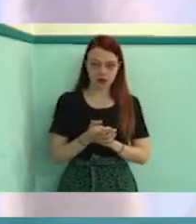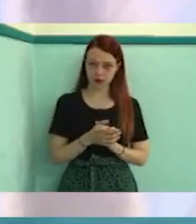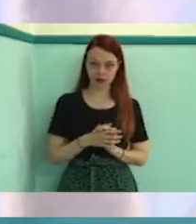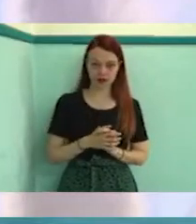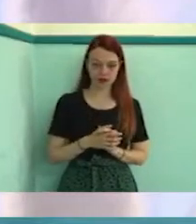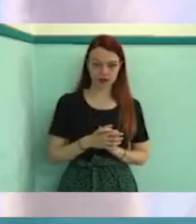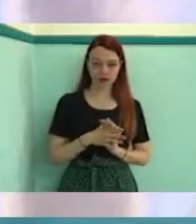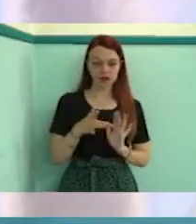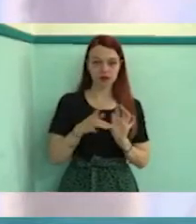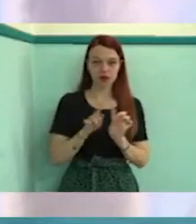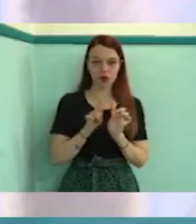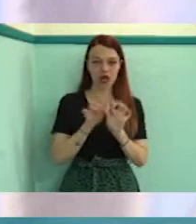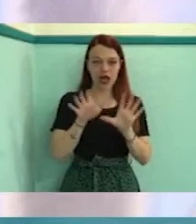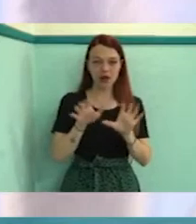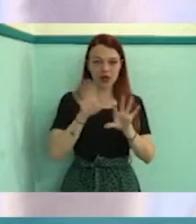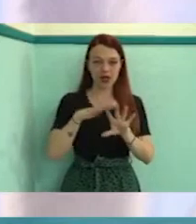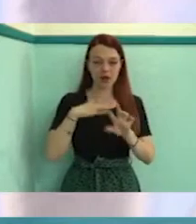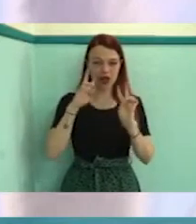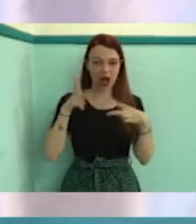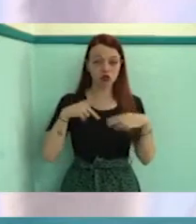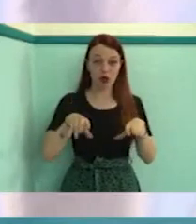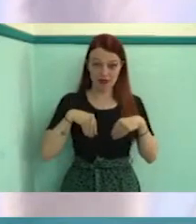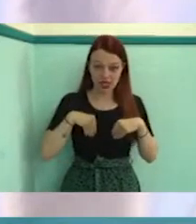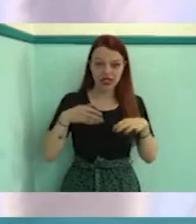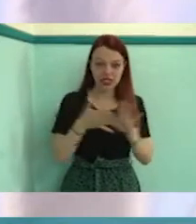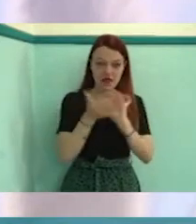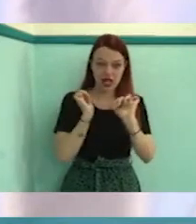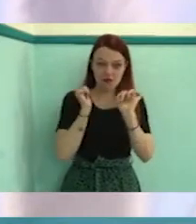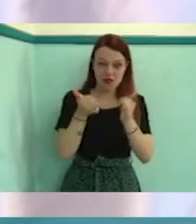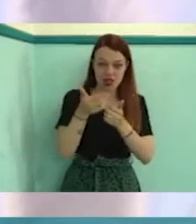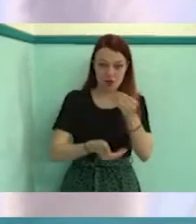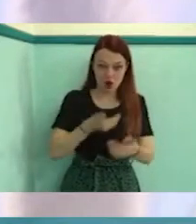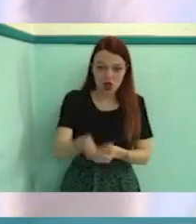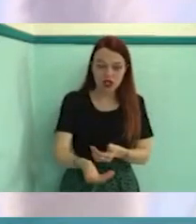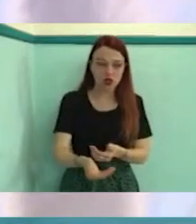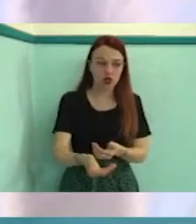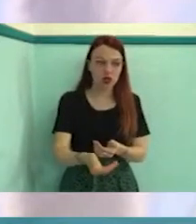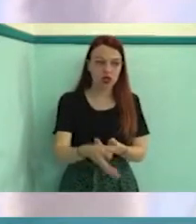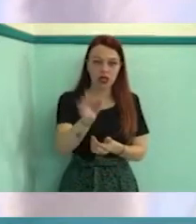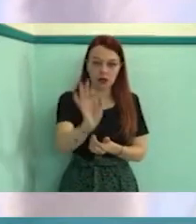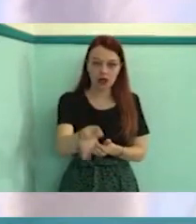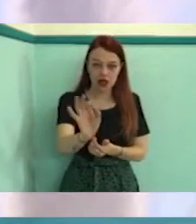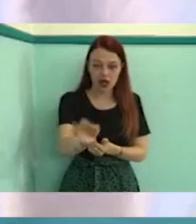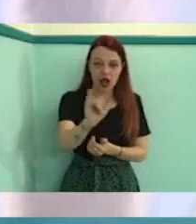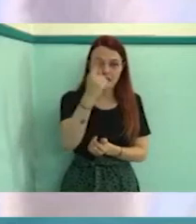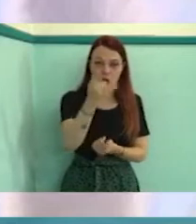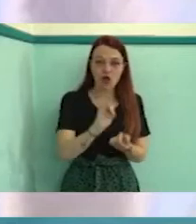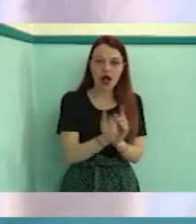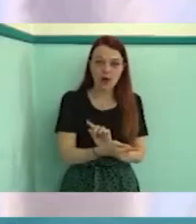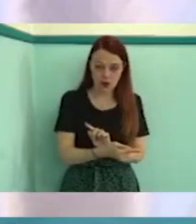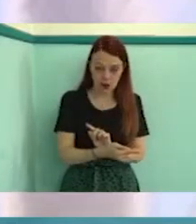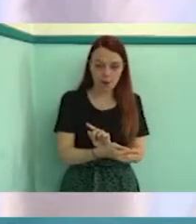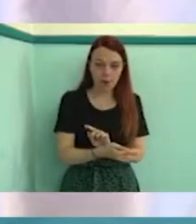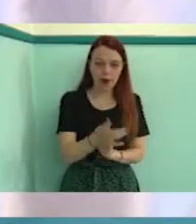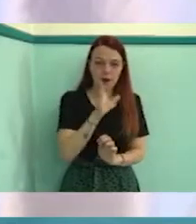a aceptarte No a ti misma desde que tú empiezas con ese proceso es cierto que hay un cambio